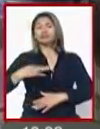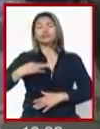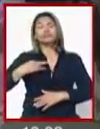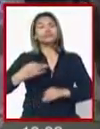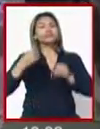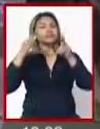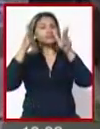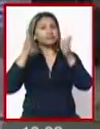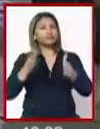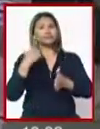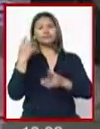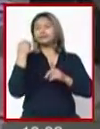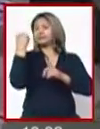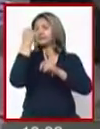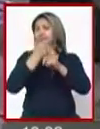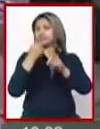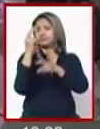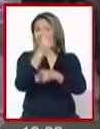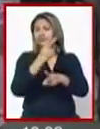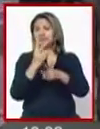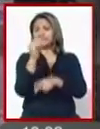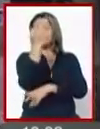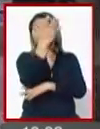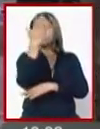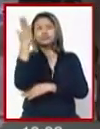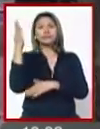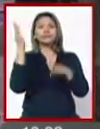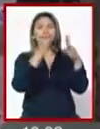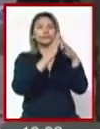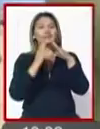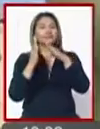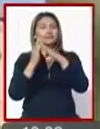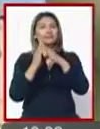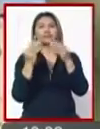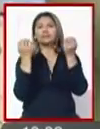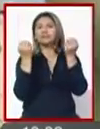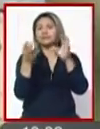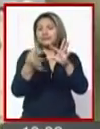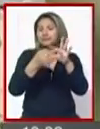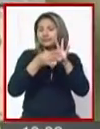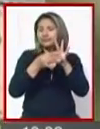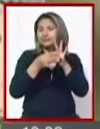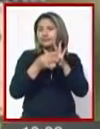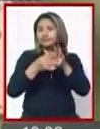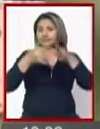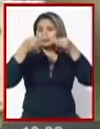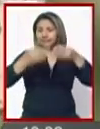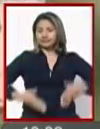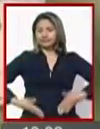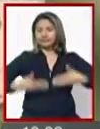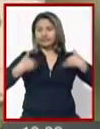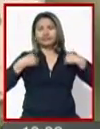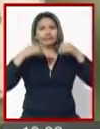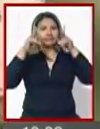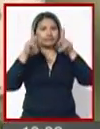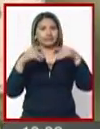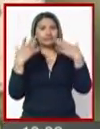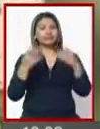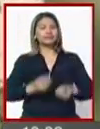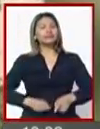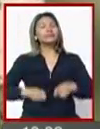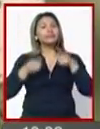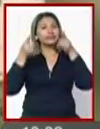voluntarios, que solamente luchamos por el cuidado de los árboles urbanos, que están muy ligados a la calidad de vida de los ciudadanos, hemos